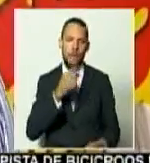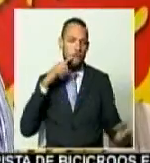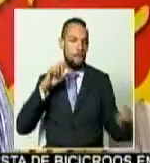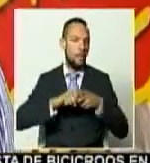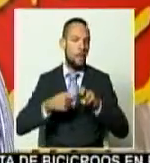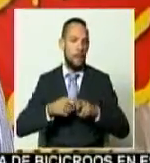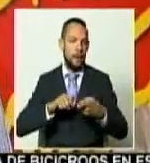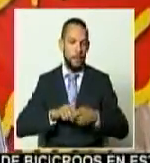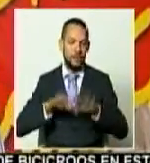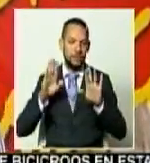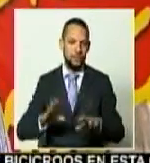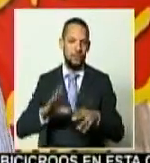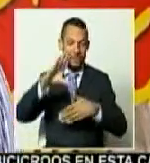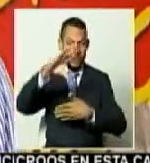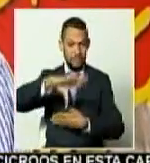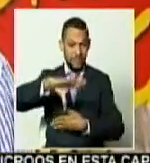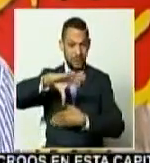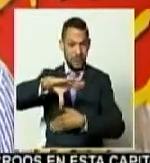América